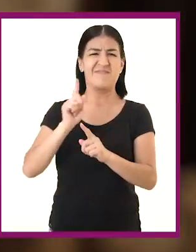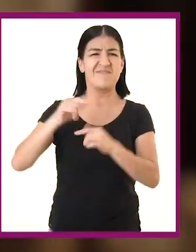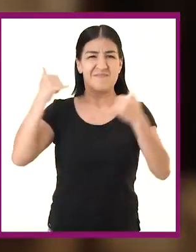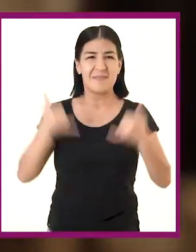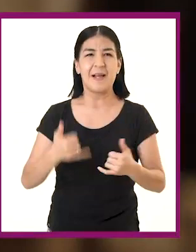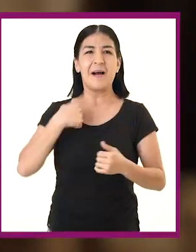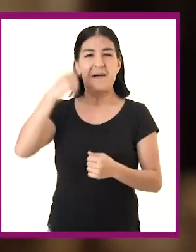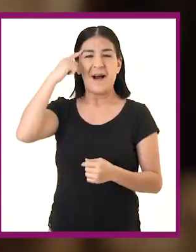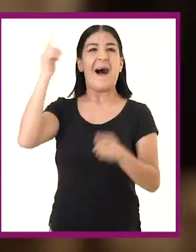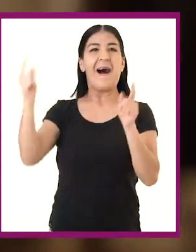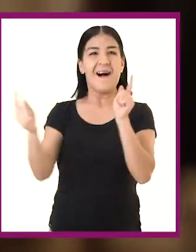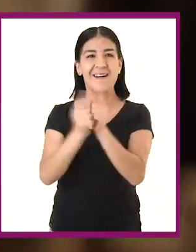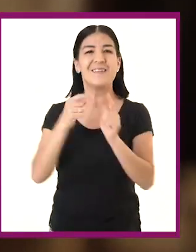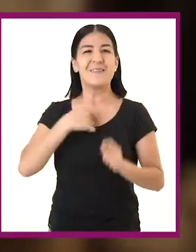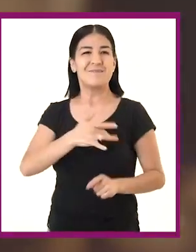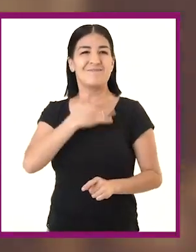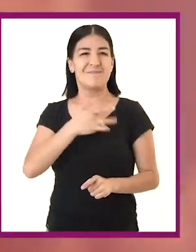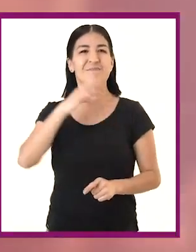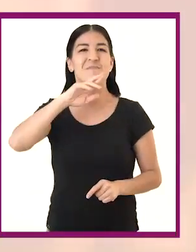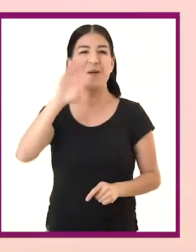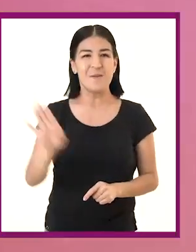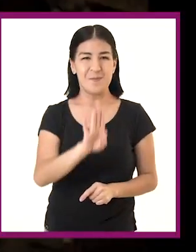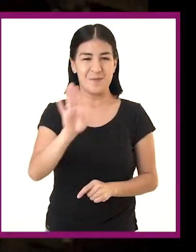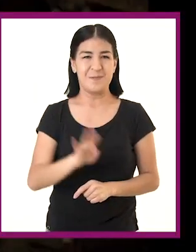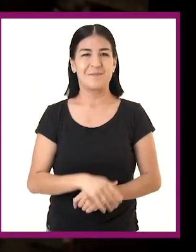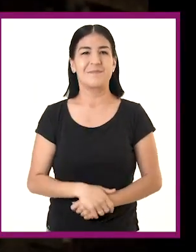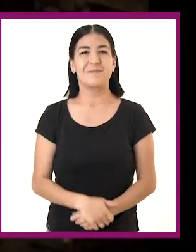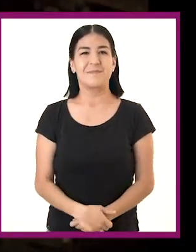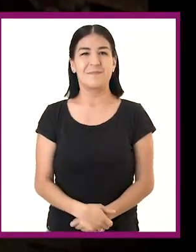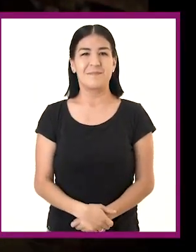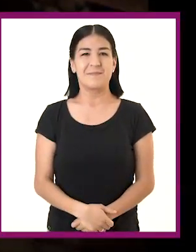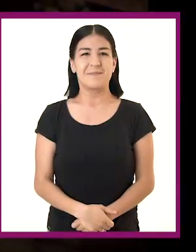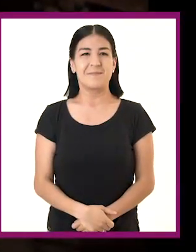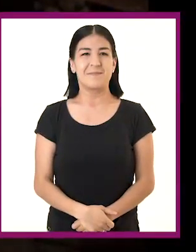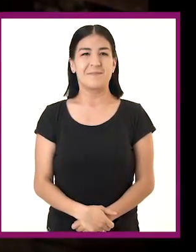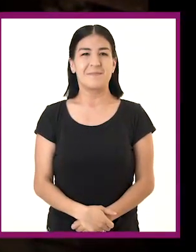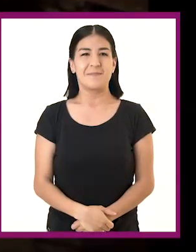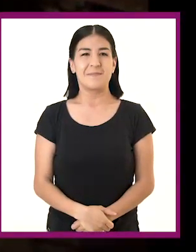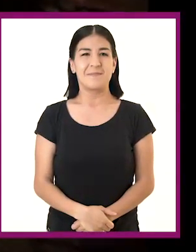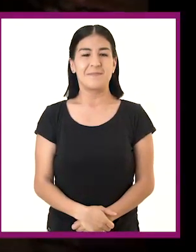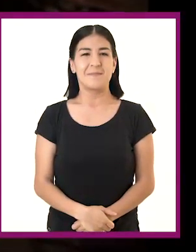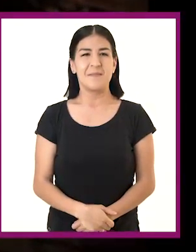Entonces, bueno, pues las brujas me interesaban, ¿no?